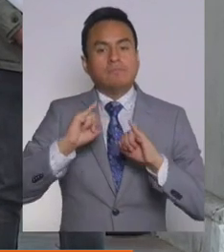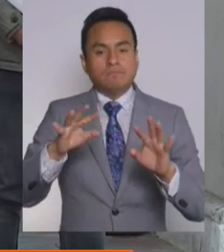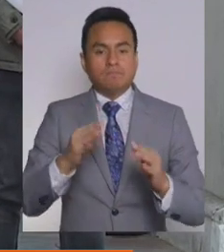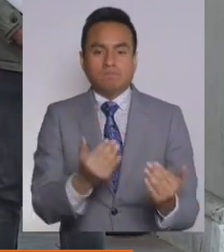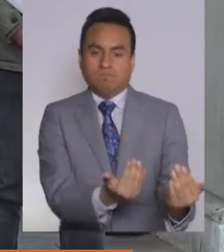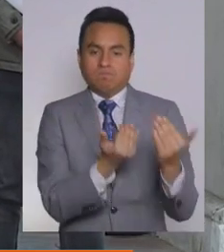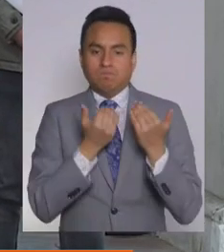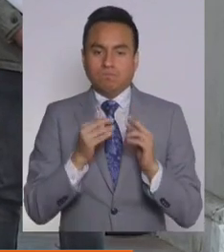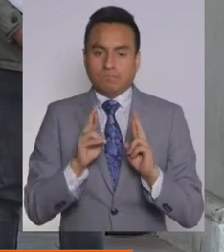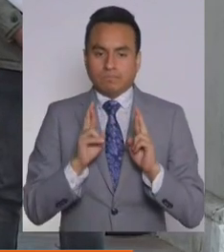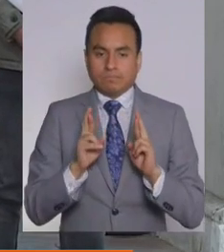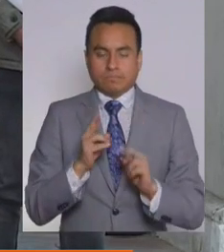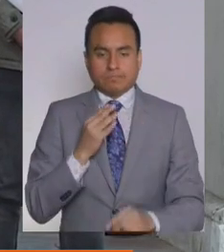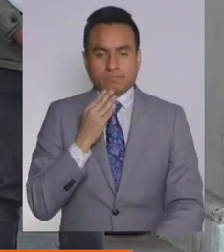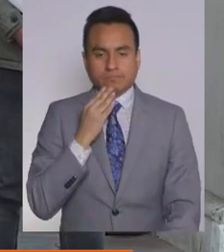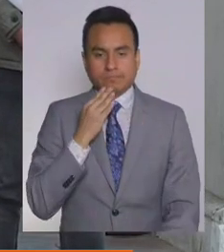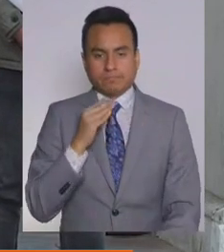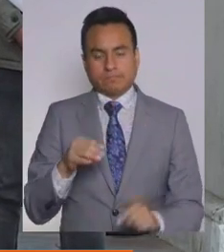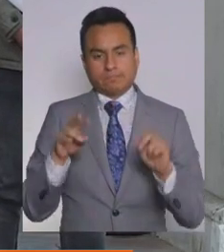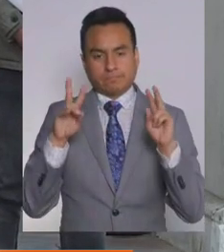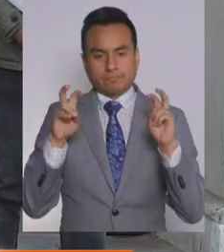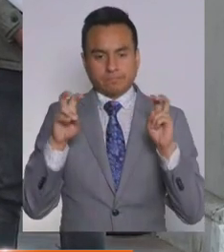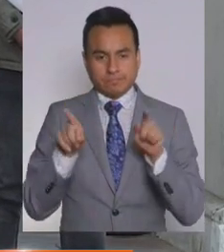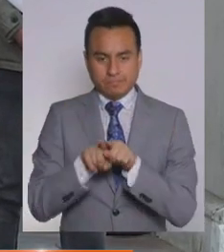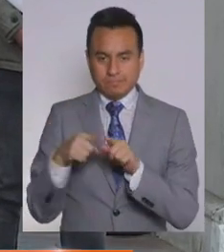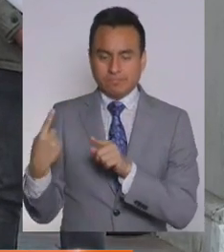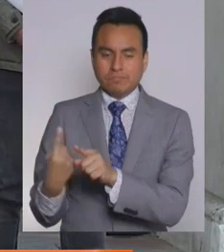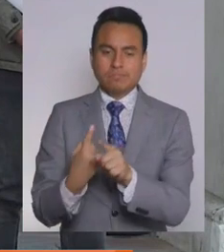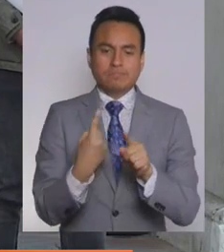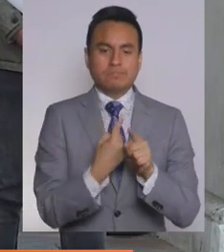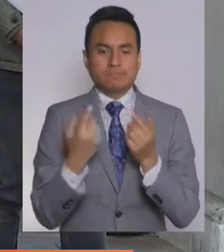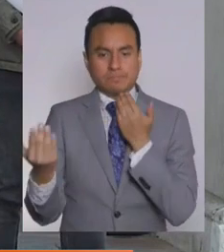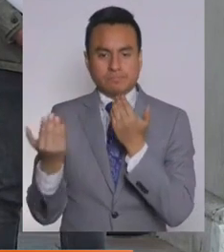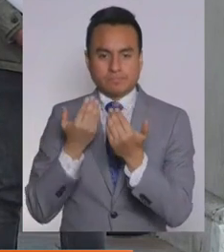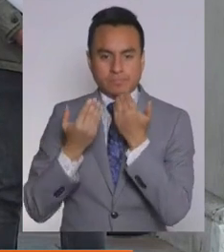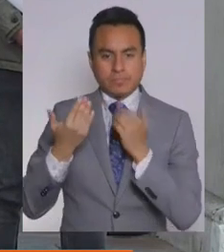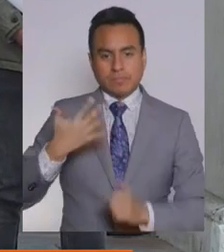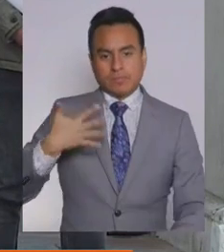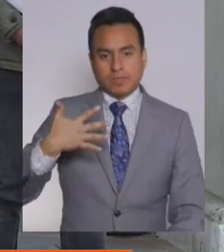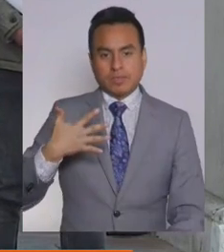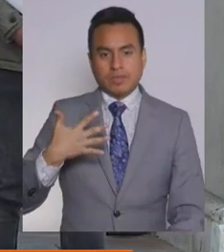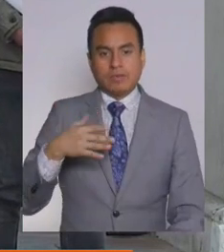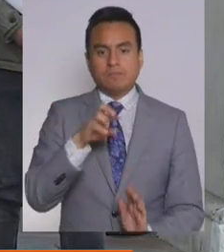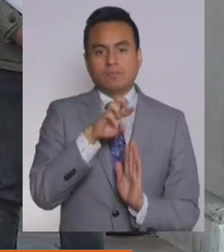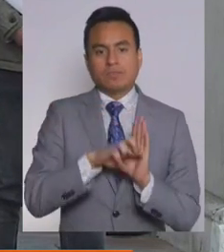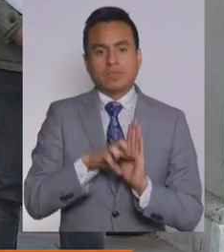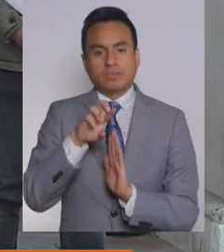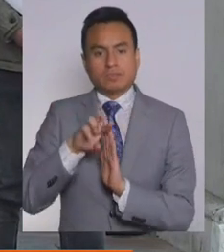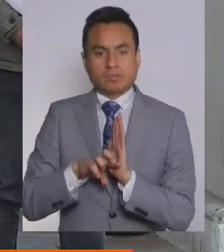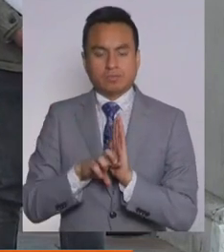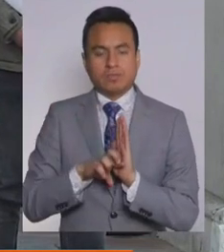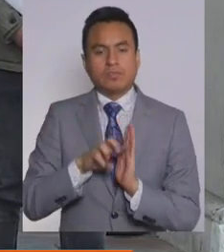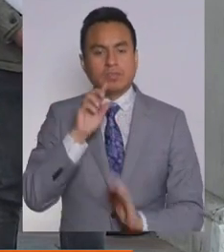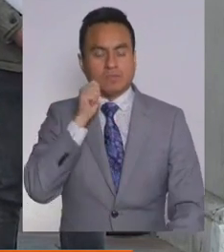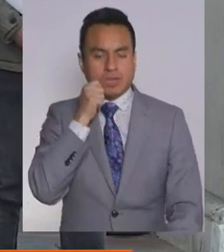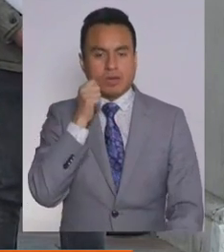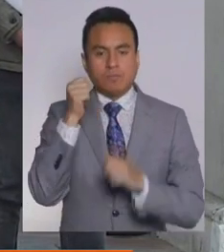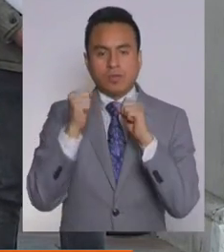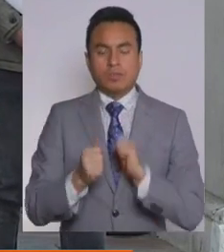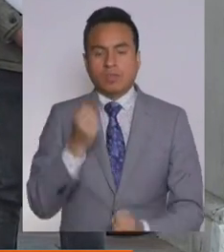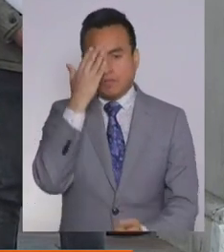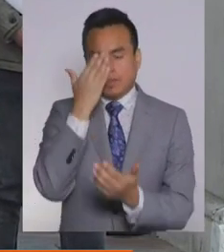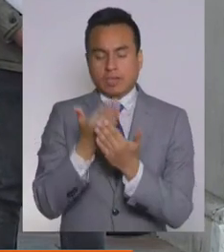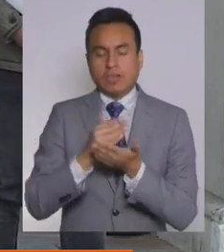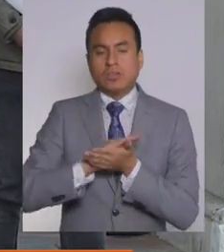puedan apoyar. Respecto también hemos tenido una conversación muy importante de lo que viene de los proyectos y sobre todo de cómo vamos a enfrentar